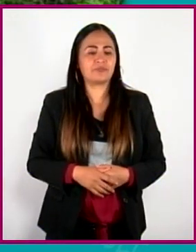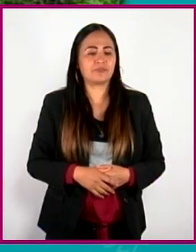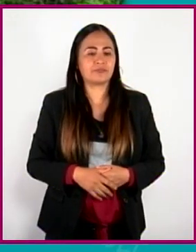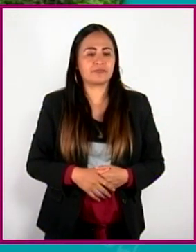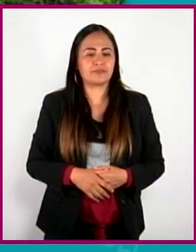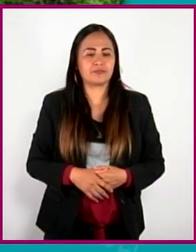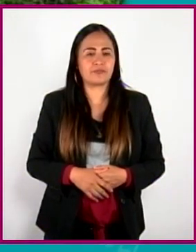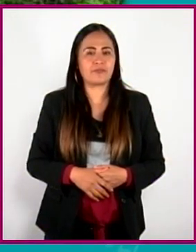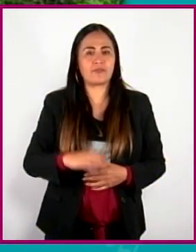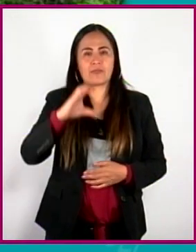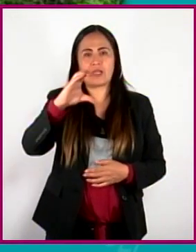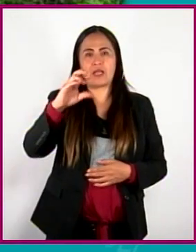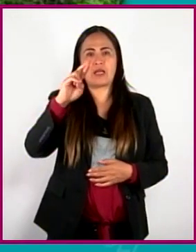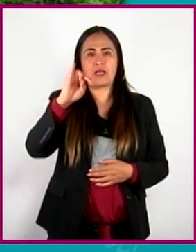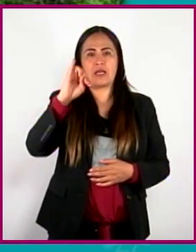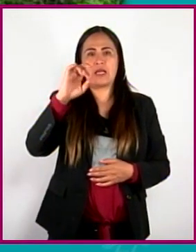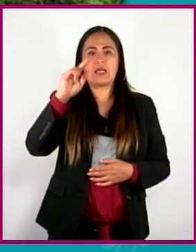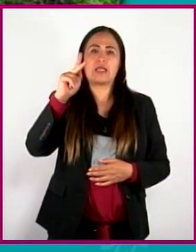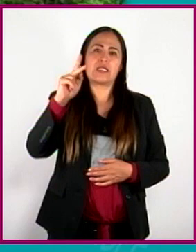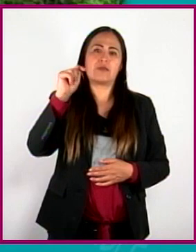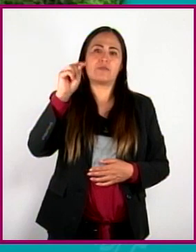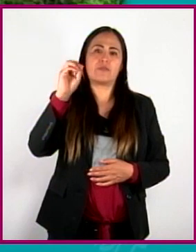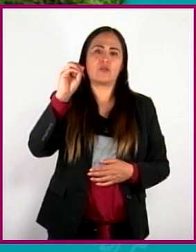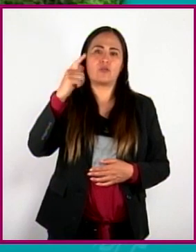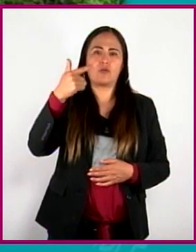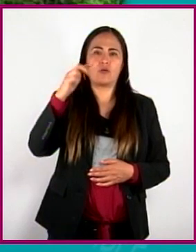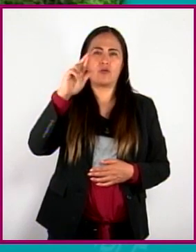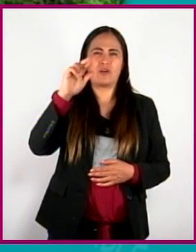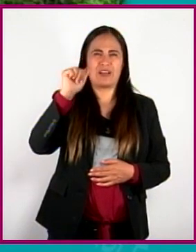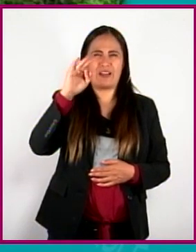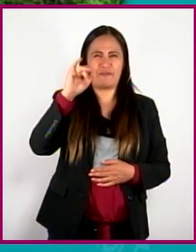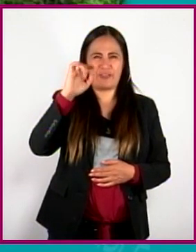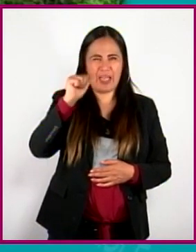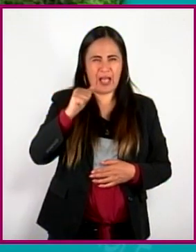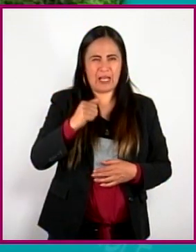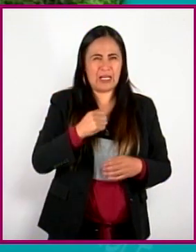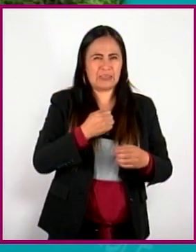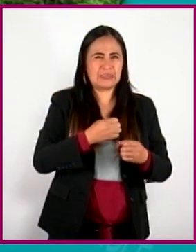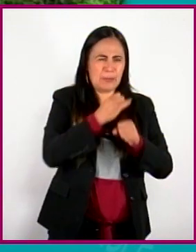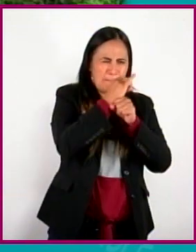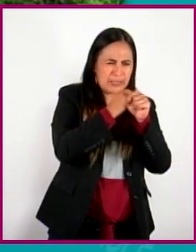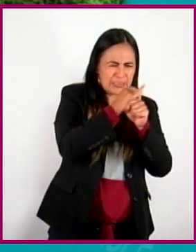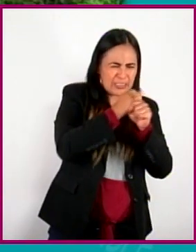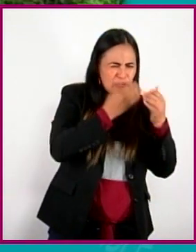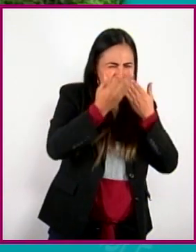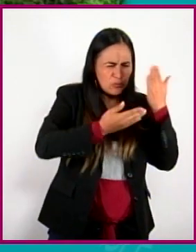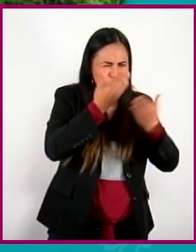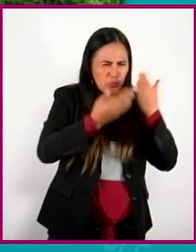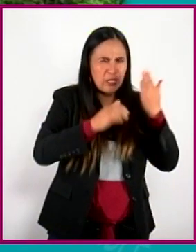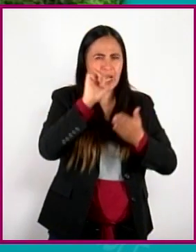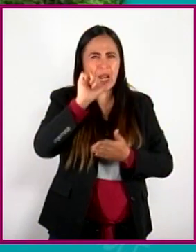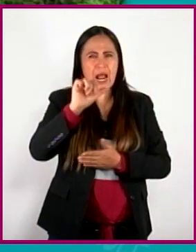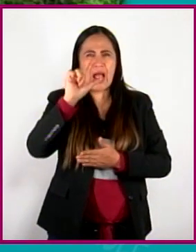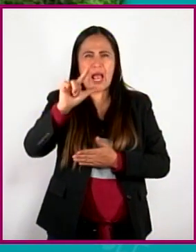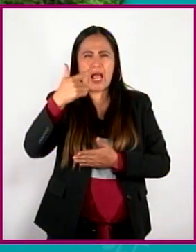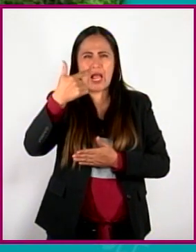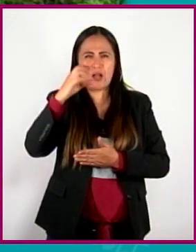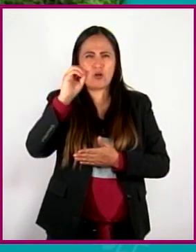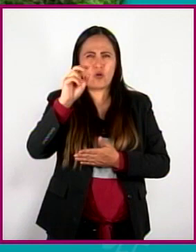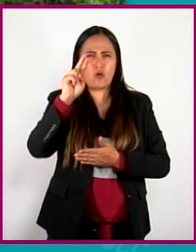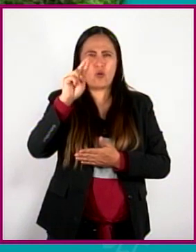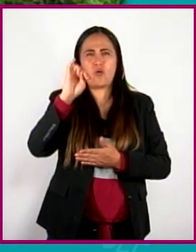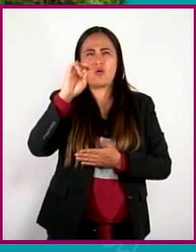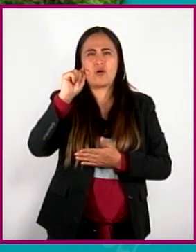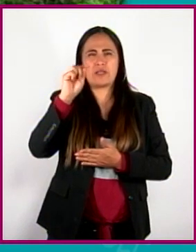Originalmente la criptografía es la disciplina encargada del estudio de los algoritmos usados para cifrar datos, para ocultar el significado de los mensajes intercambiados